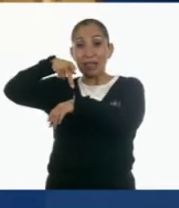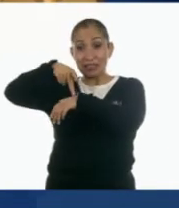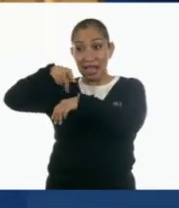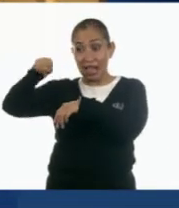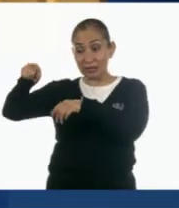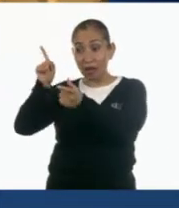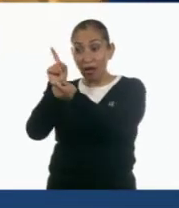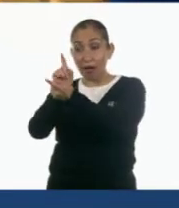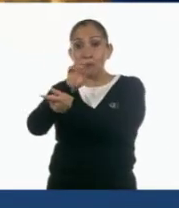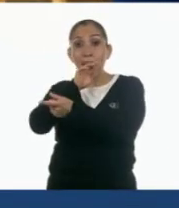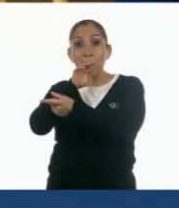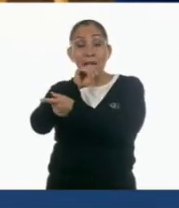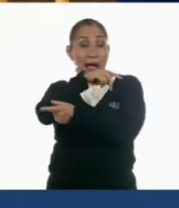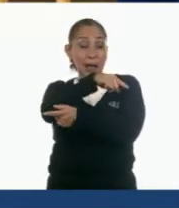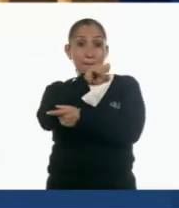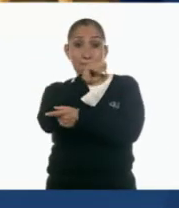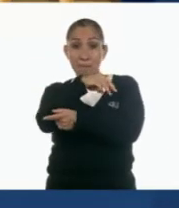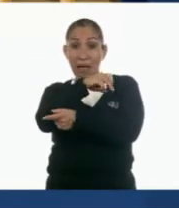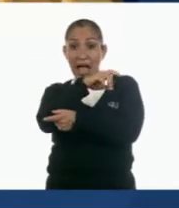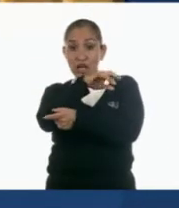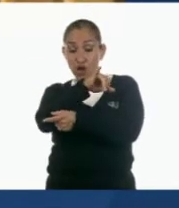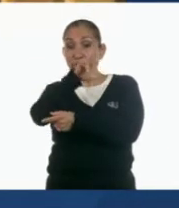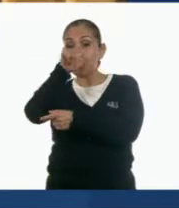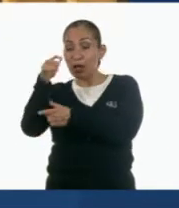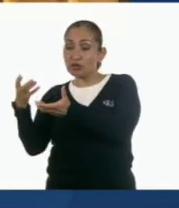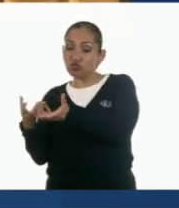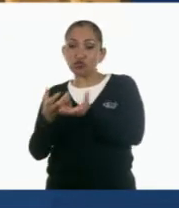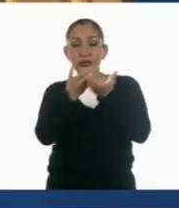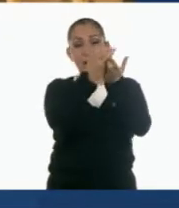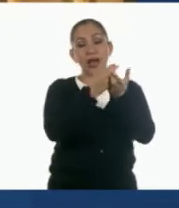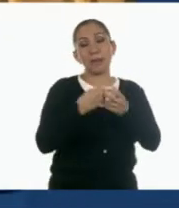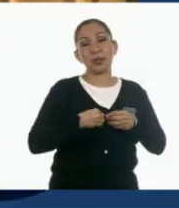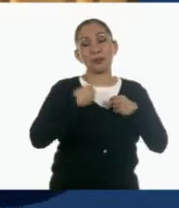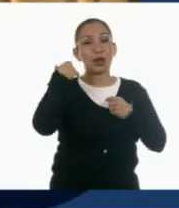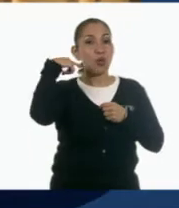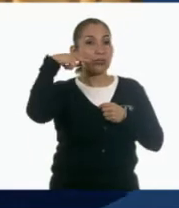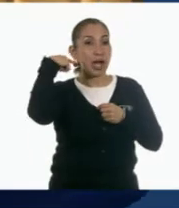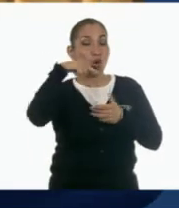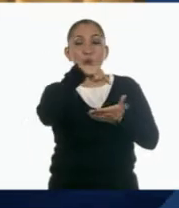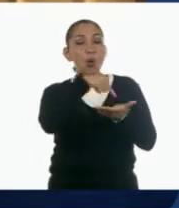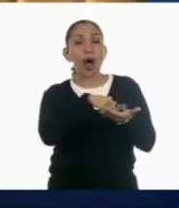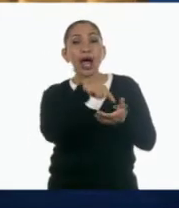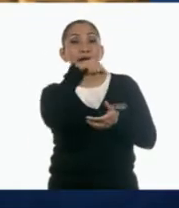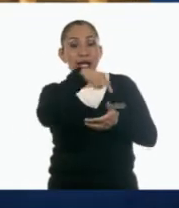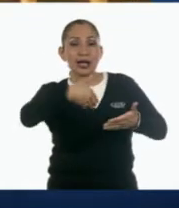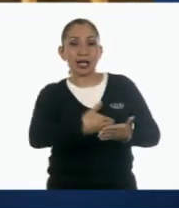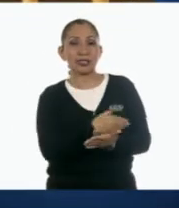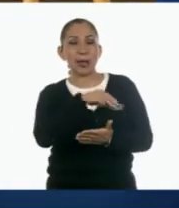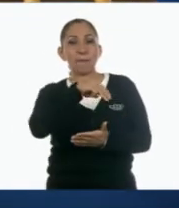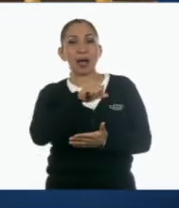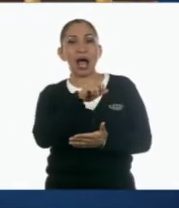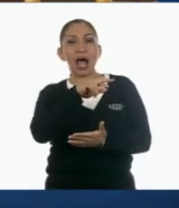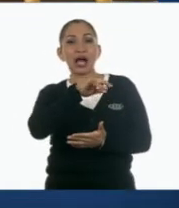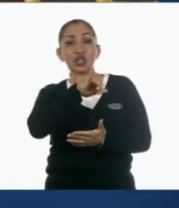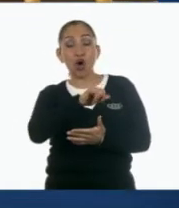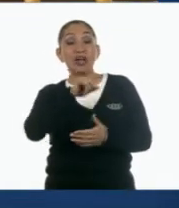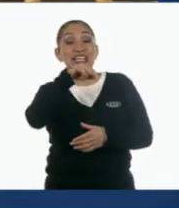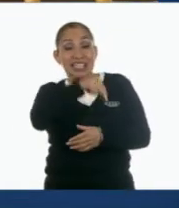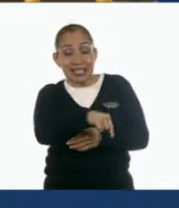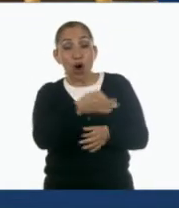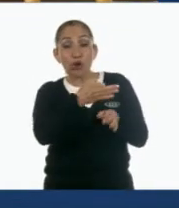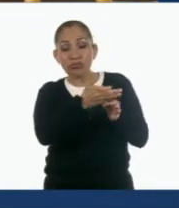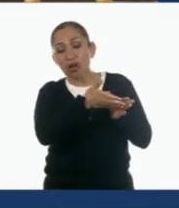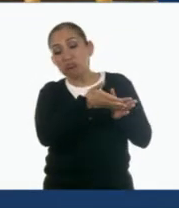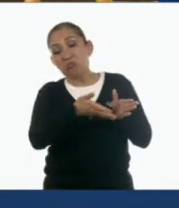donde conoció a la madre de Mario. Después se fueron a vivir a Guadalajara, lugar en que nació Mario y donde hasta